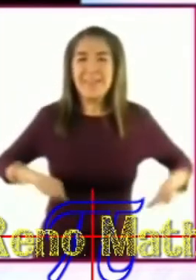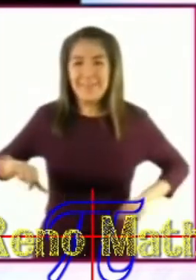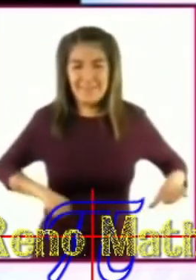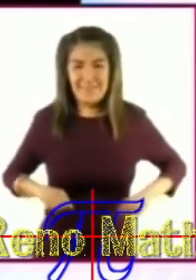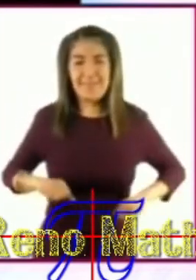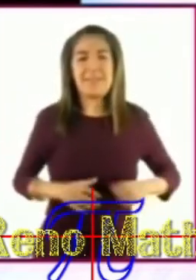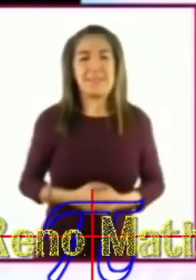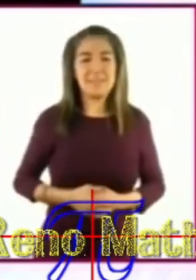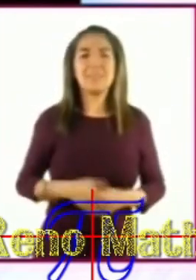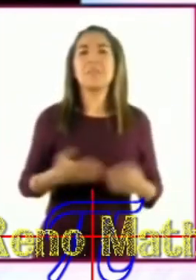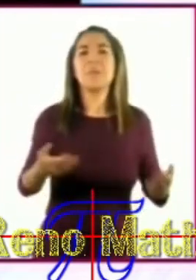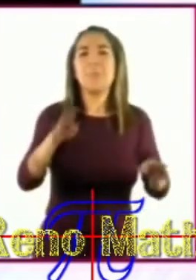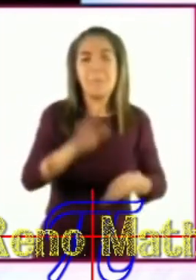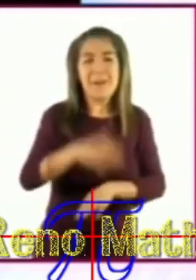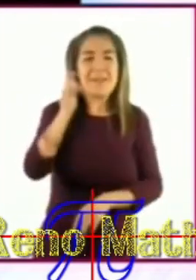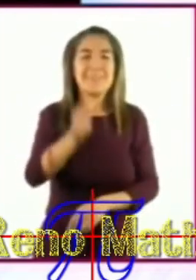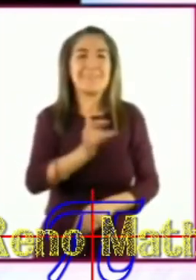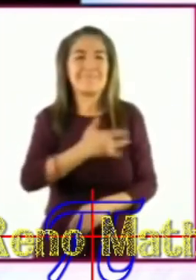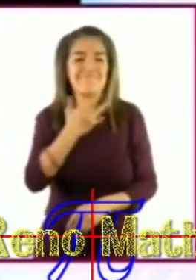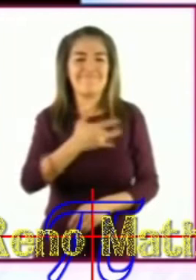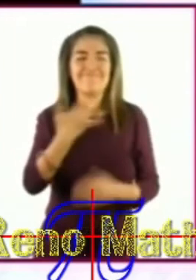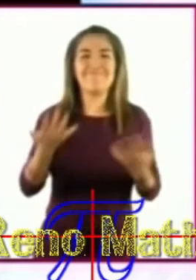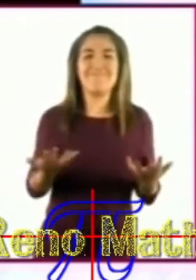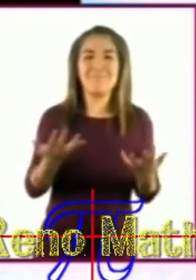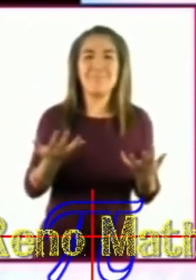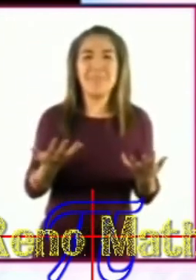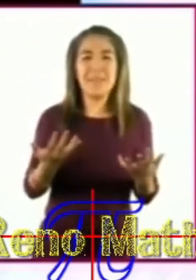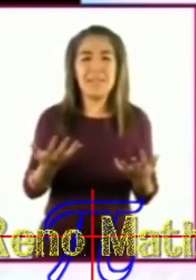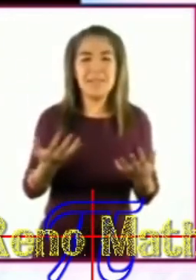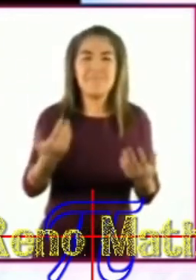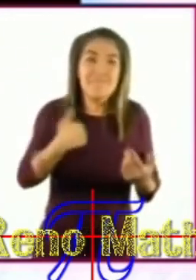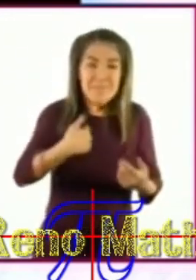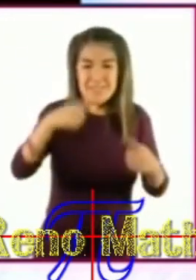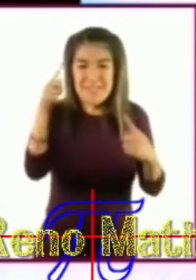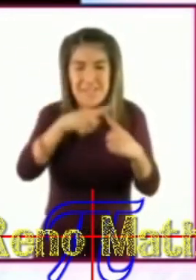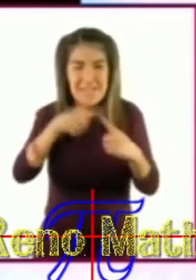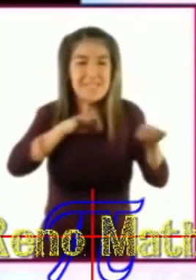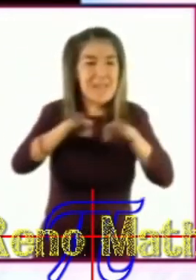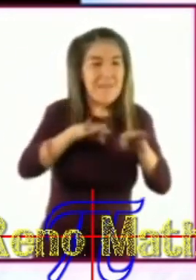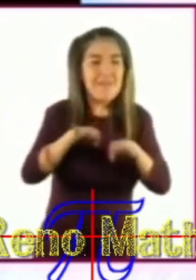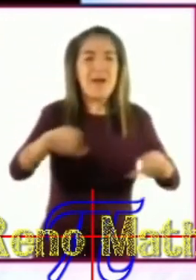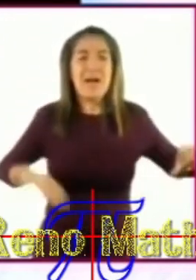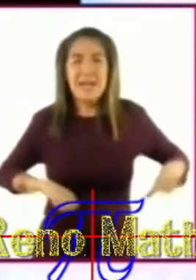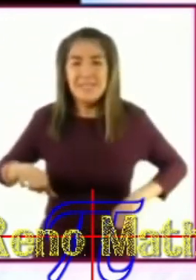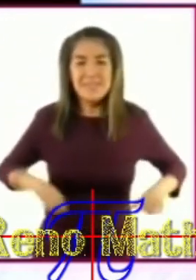también hacer un poco más íntimo el quehacer fotográfico, ¿no? Y también artístico,